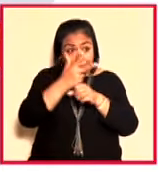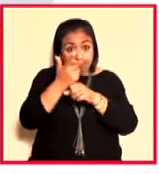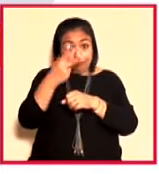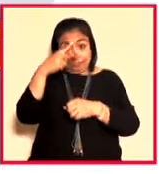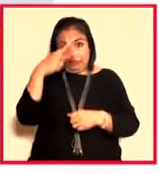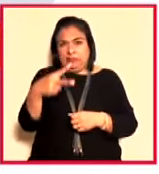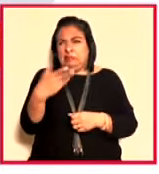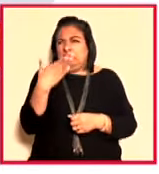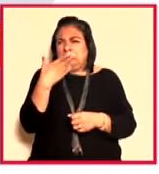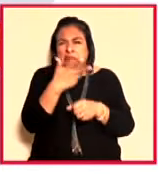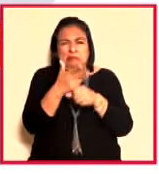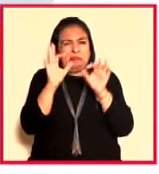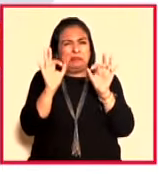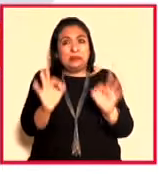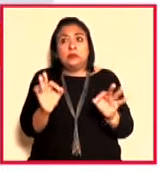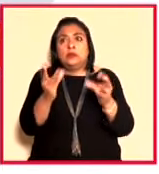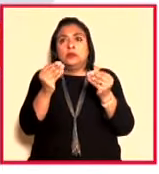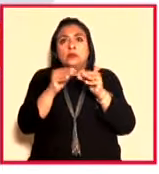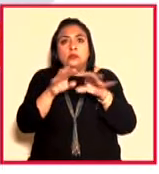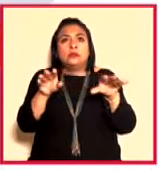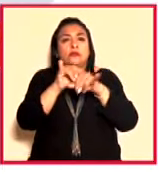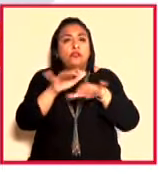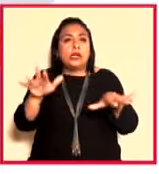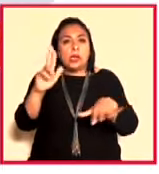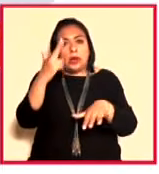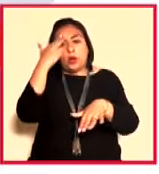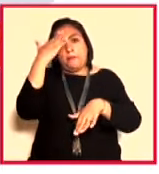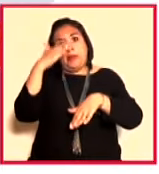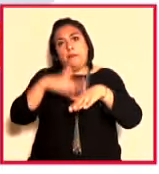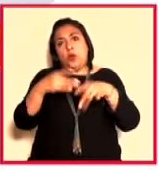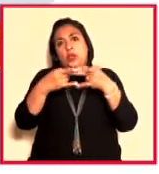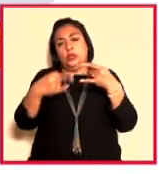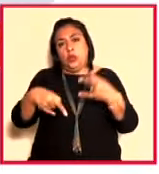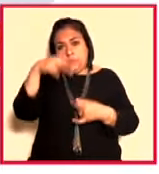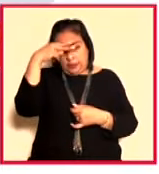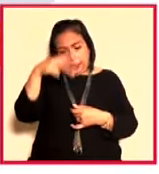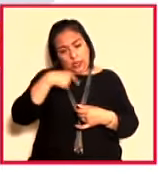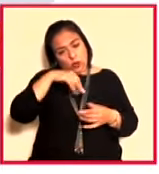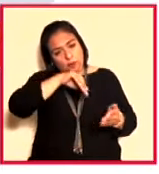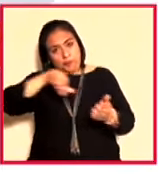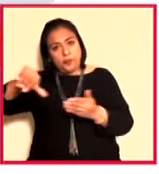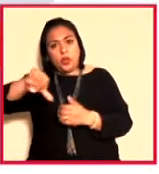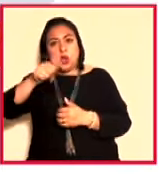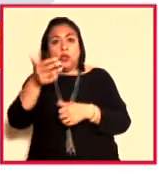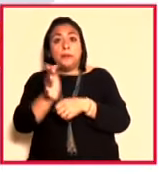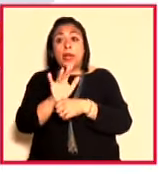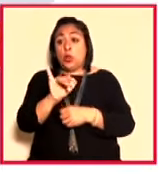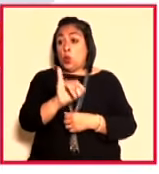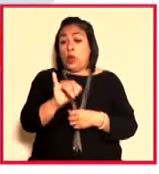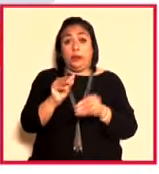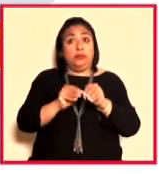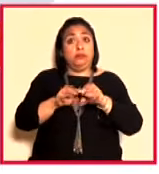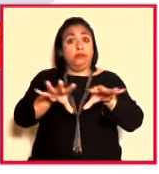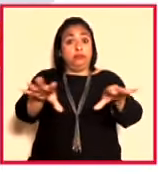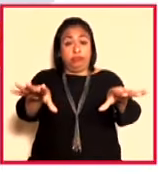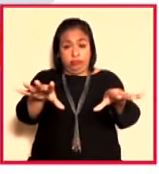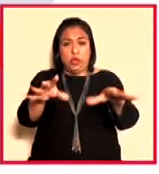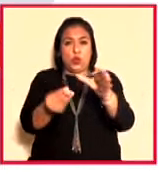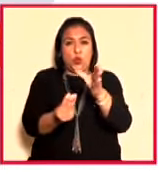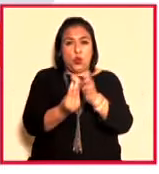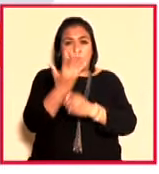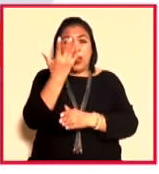hechos, siempre dando de qué hablar y siempre hablando de la memoria histórica de nuestro país. Otra película que llega este jueves a la cartelera comercial